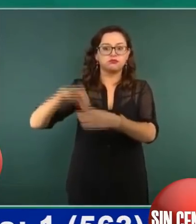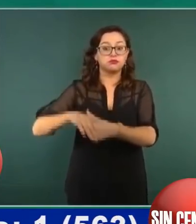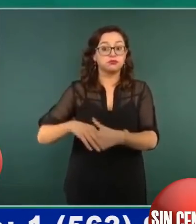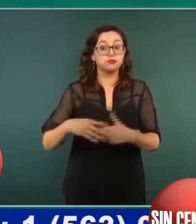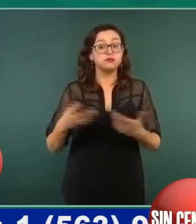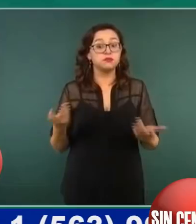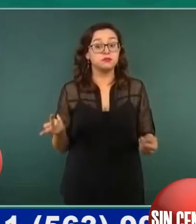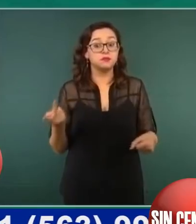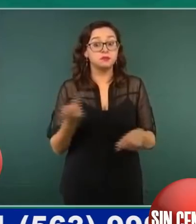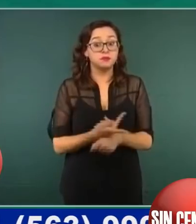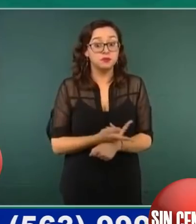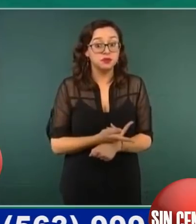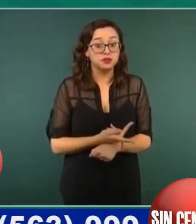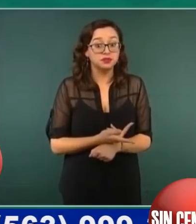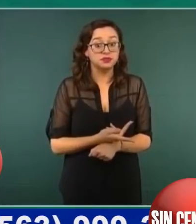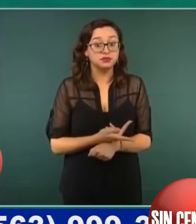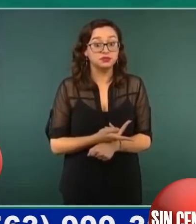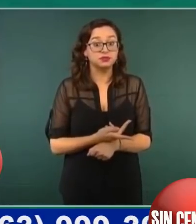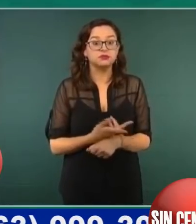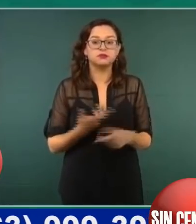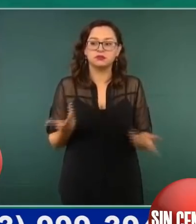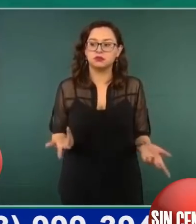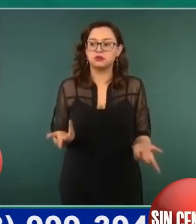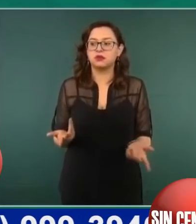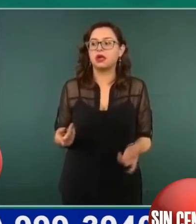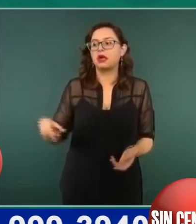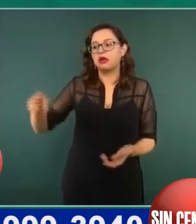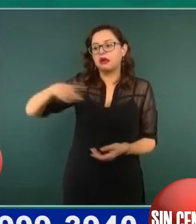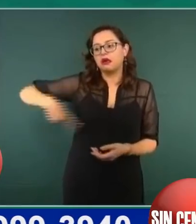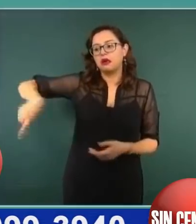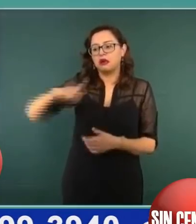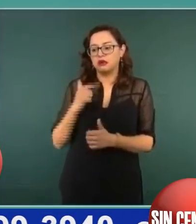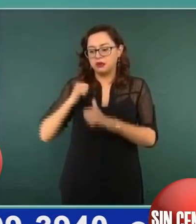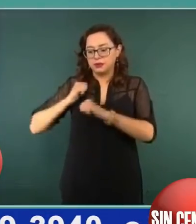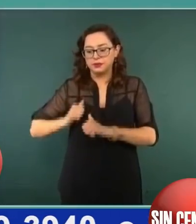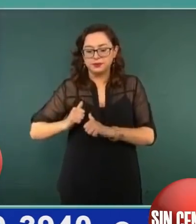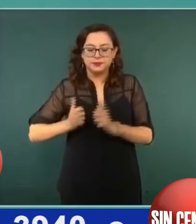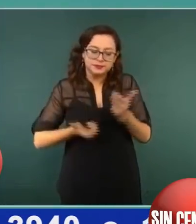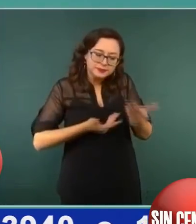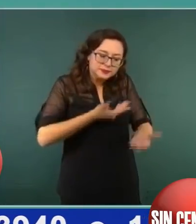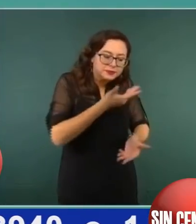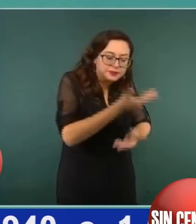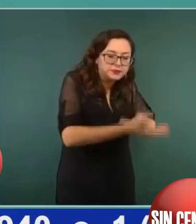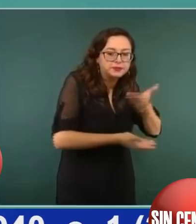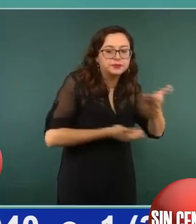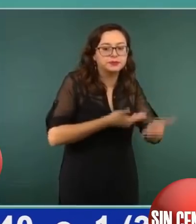de que se tenía autoridades al servicio de la delincuencia,